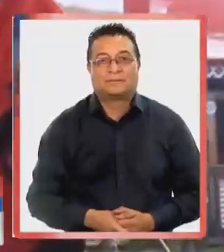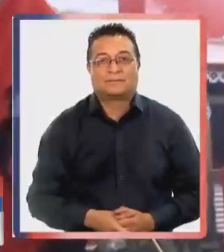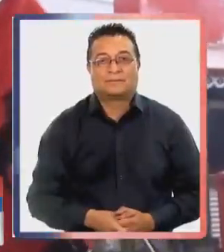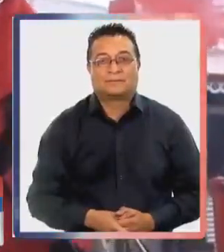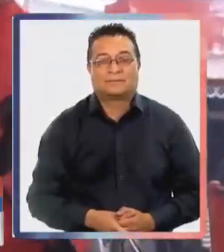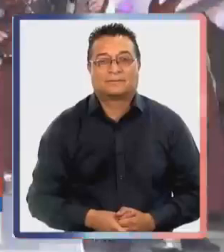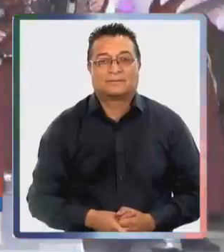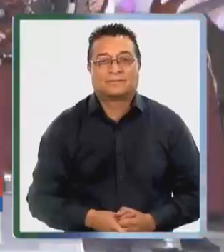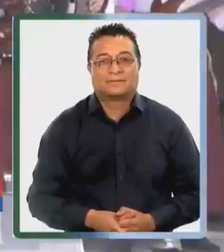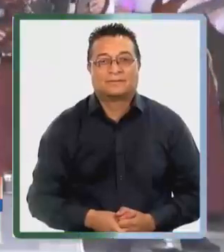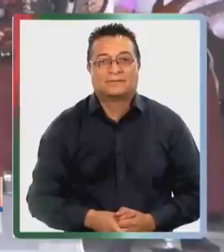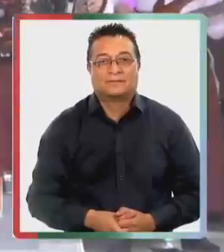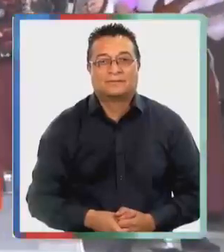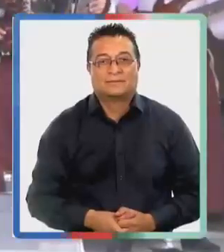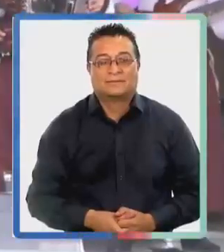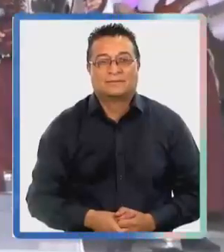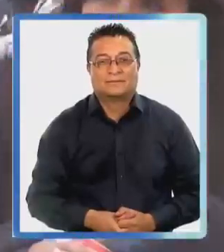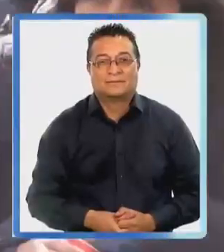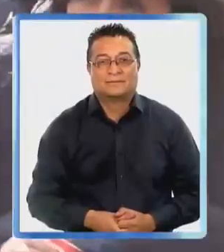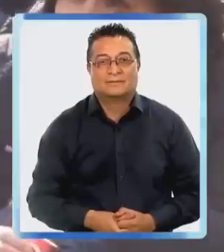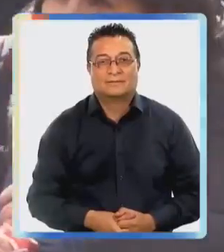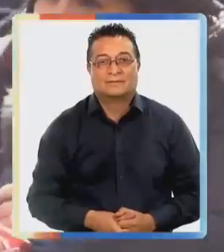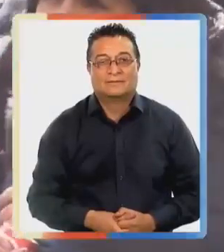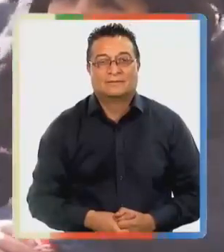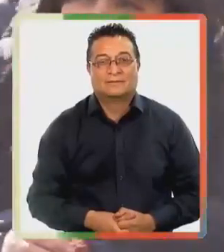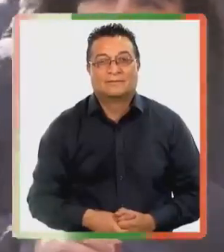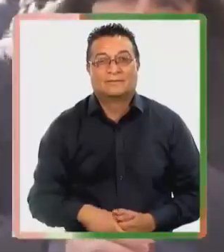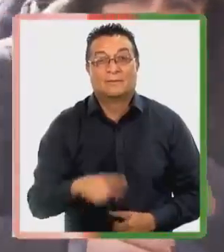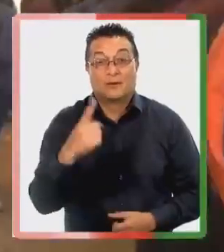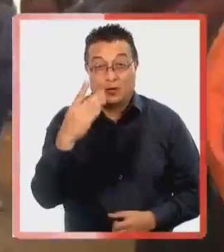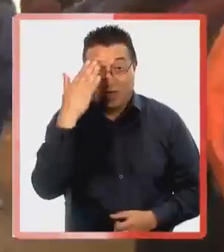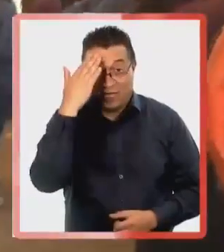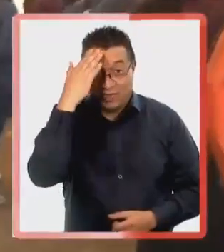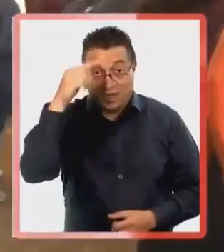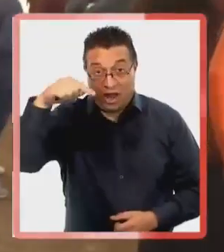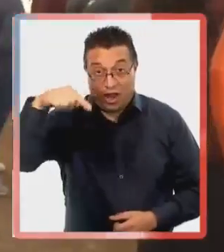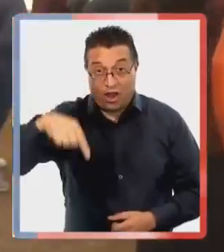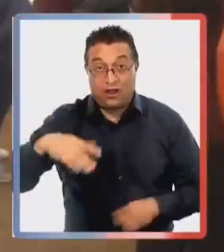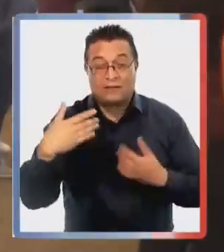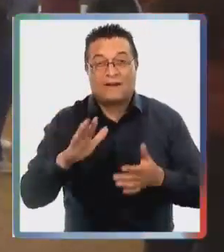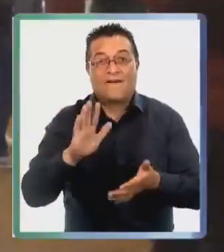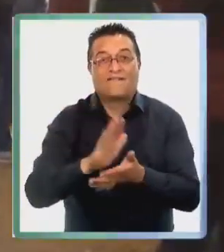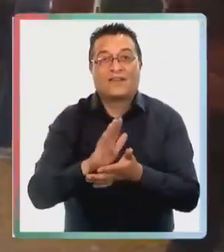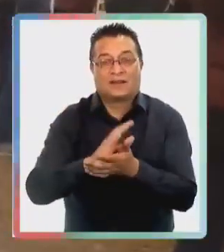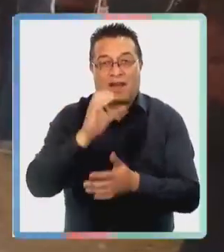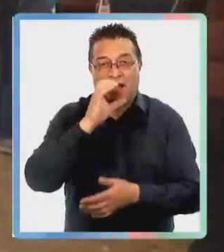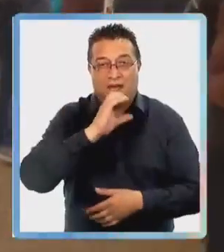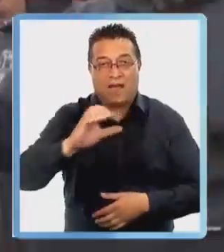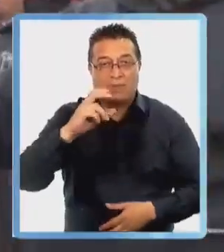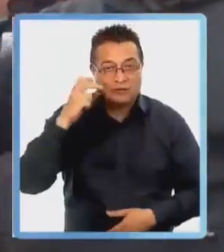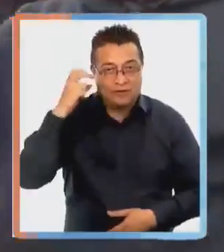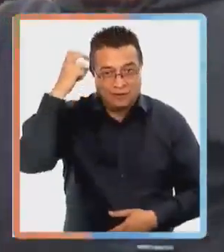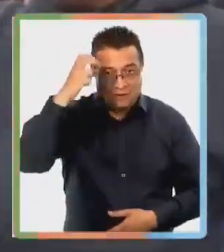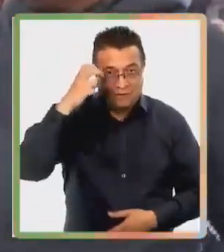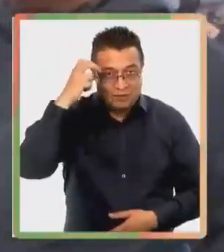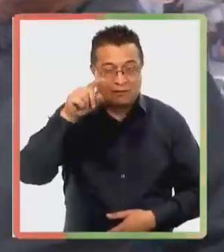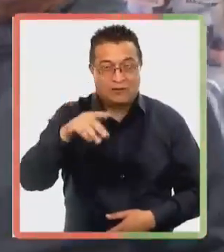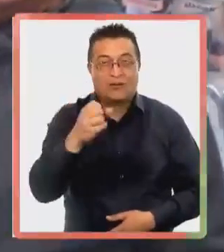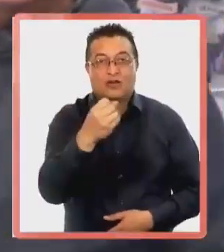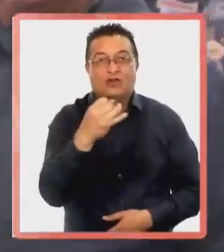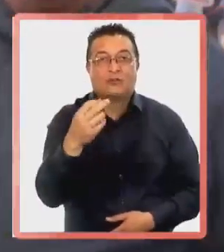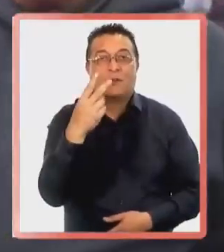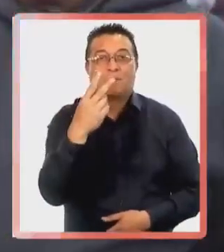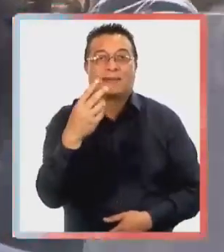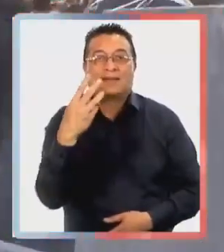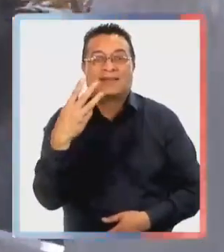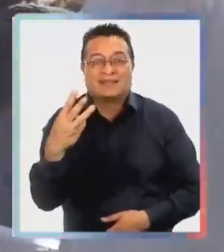En la jornada de hoy concluyó la Fiesta Campesina del Ovejero, que en su 23ª versión congregó a una masiva llegada de